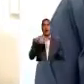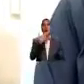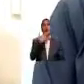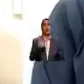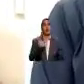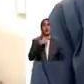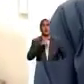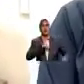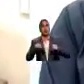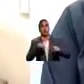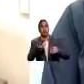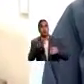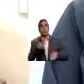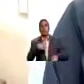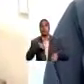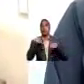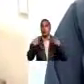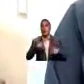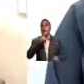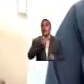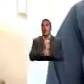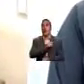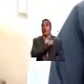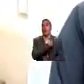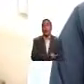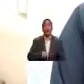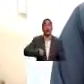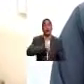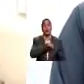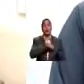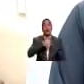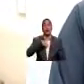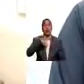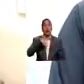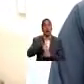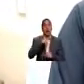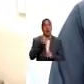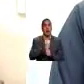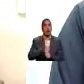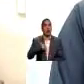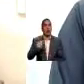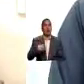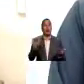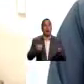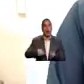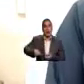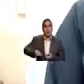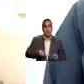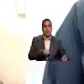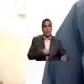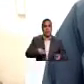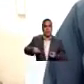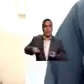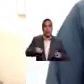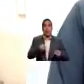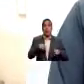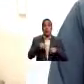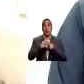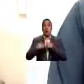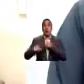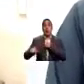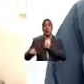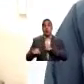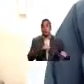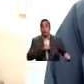temblor? Cuénteme. Fue muy fuerte, ya que nosotros nos encontrábamos en las labores diarias de limpieza y comenzó a temblar todito